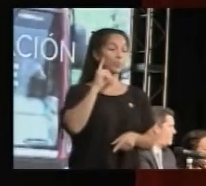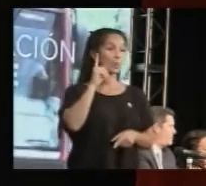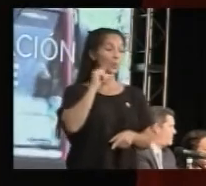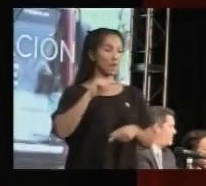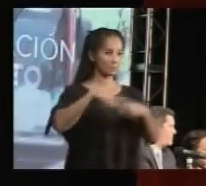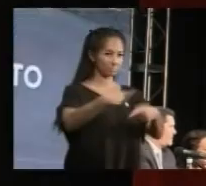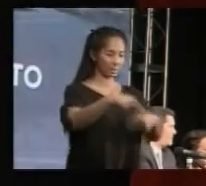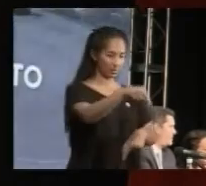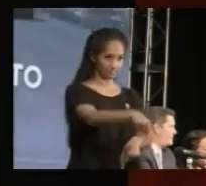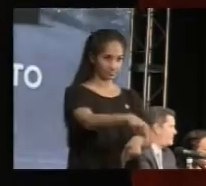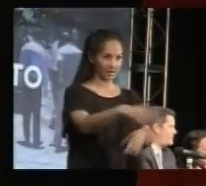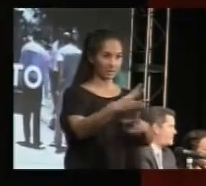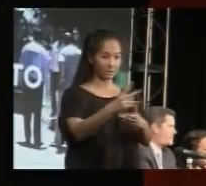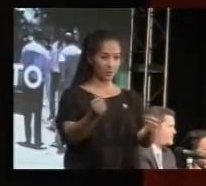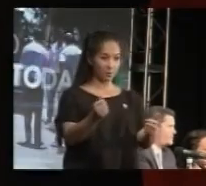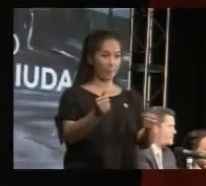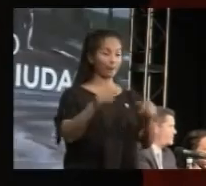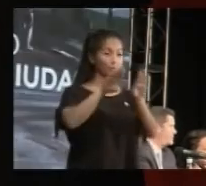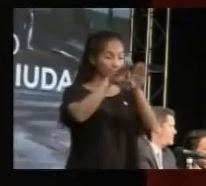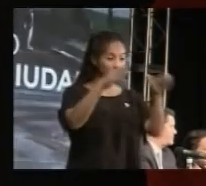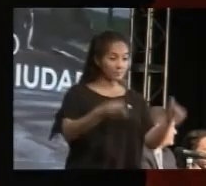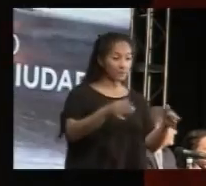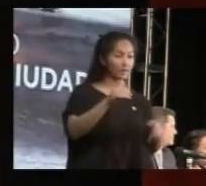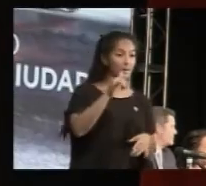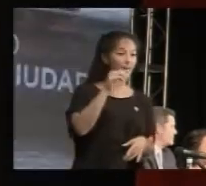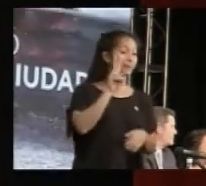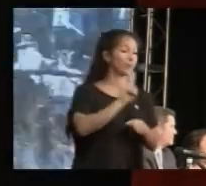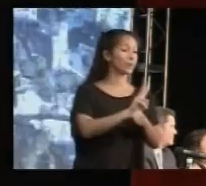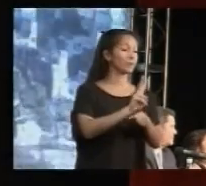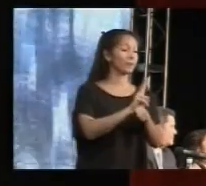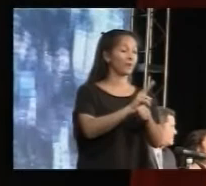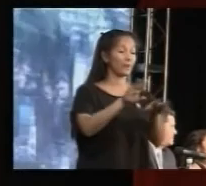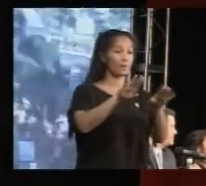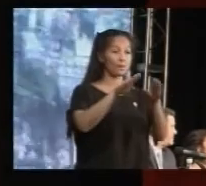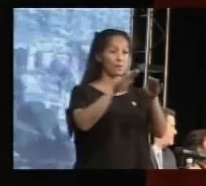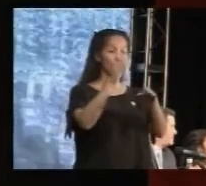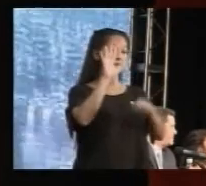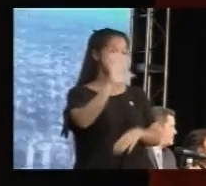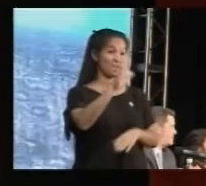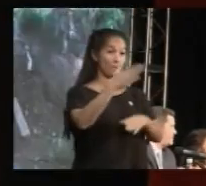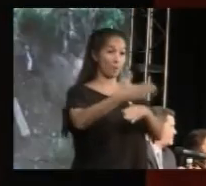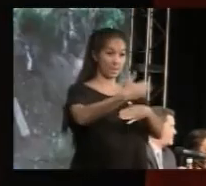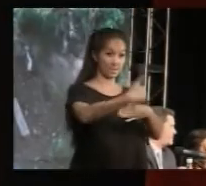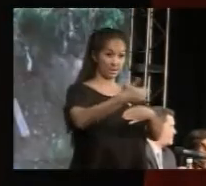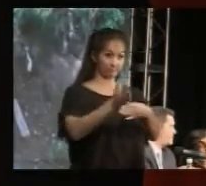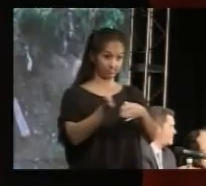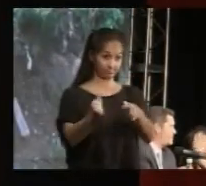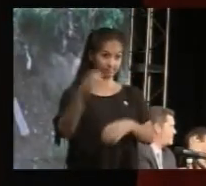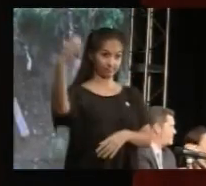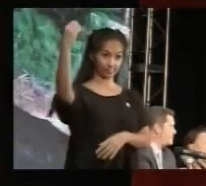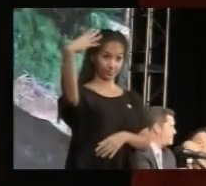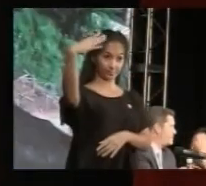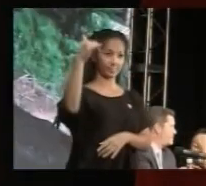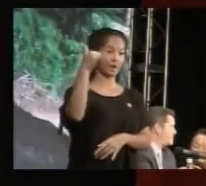y está finalizada la sala de monitoreo ubicada en el edificio de 5 esquinas. mediante esta tarea y en contacto permanente con la